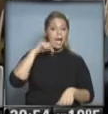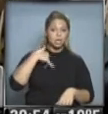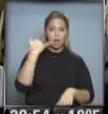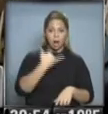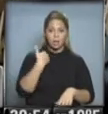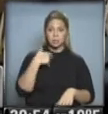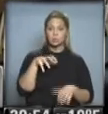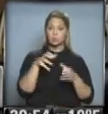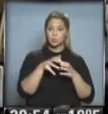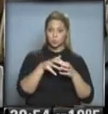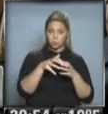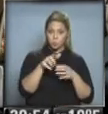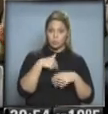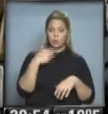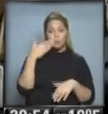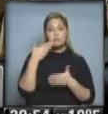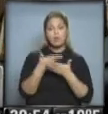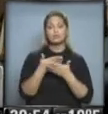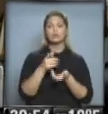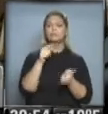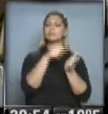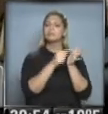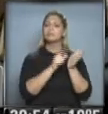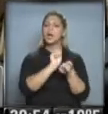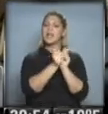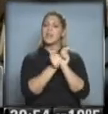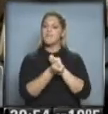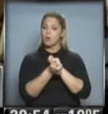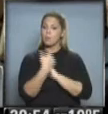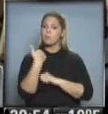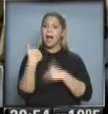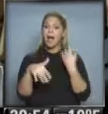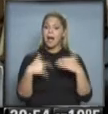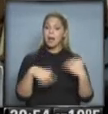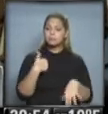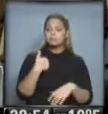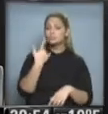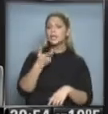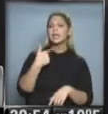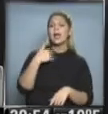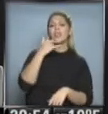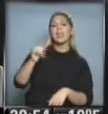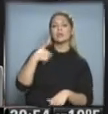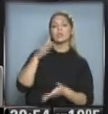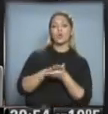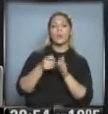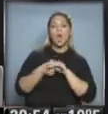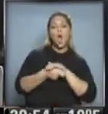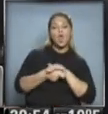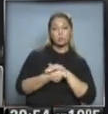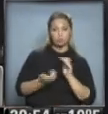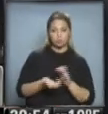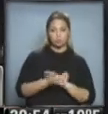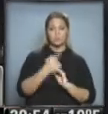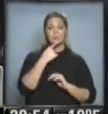unen presentando reformas para darle celeridad a las denuncias de corrupción con un sistema